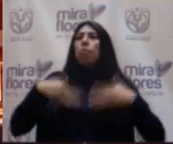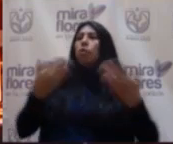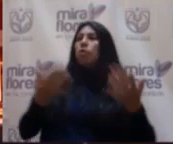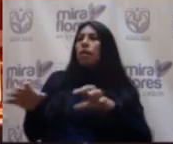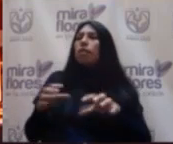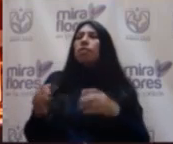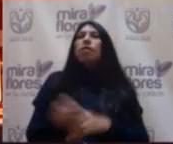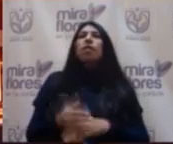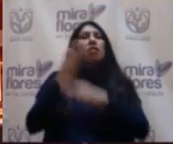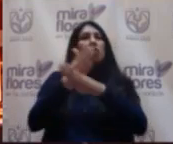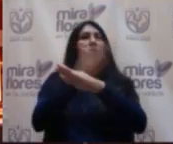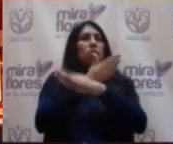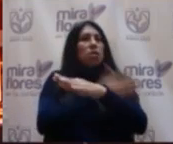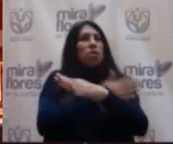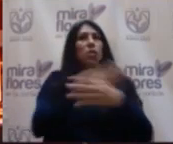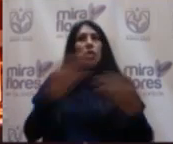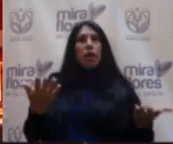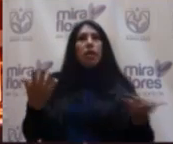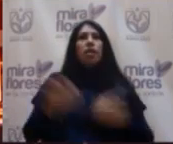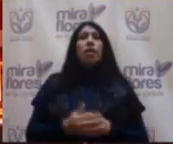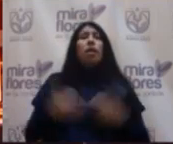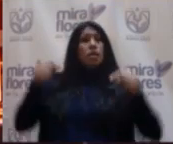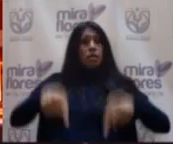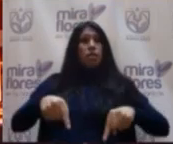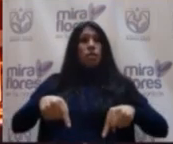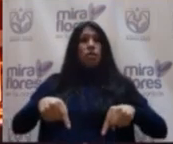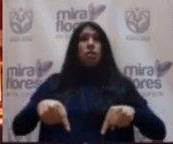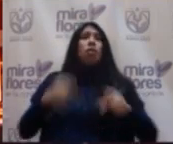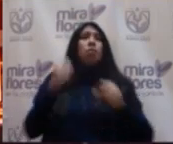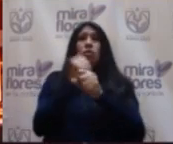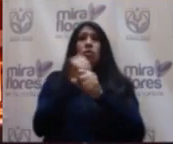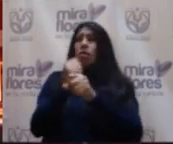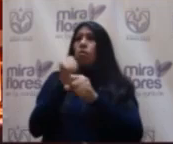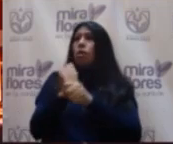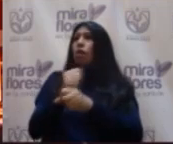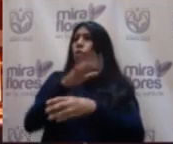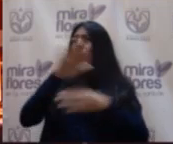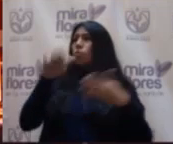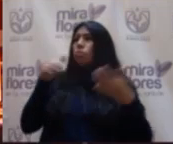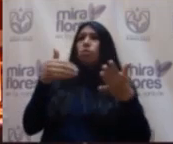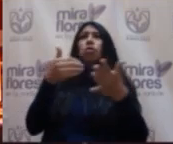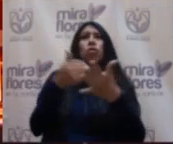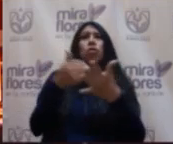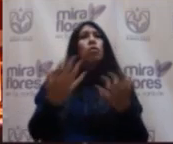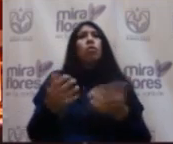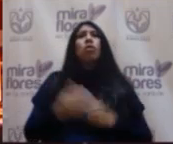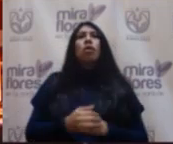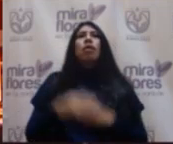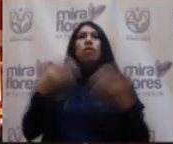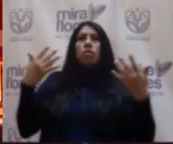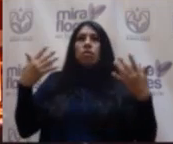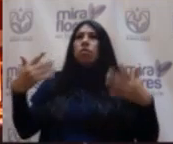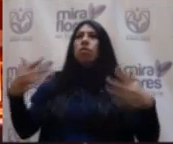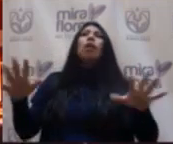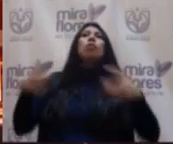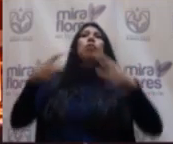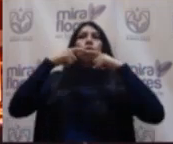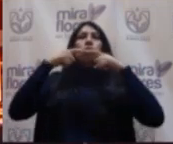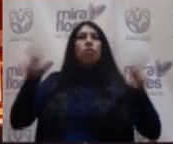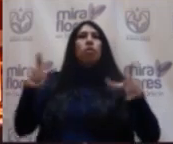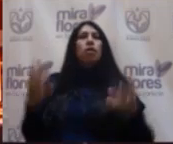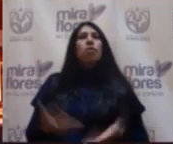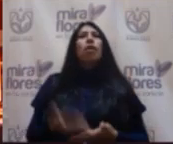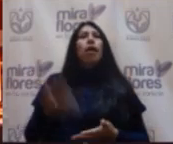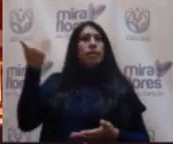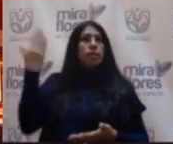una mejora en ese aspecto? Y aquí estamos trabajando en varios frentes, como ustedes bien conocen, y eso lo hemos expresado ya, que